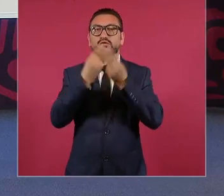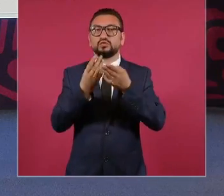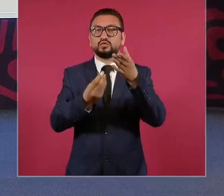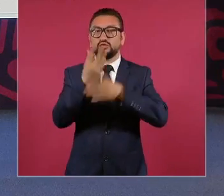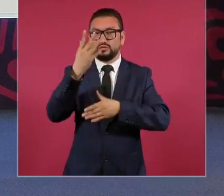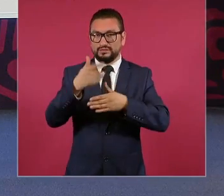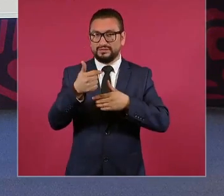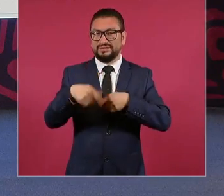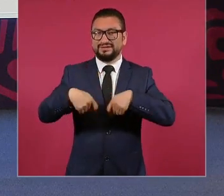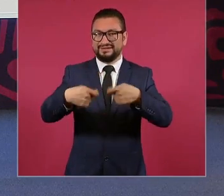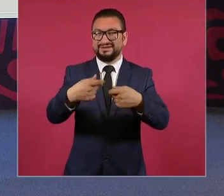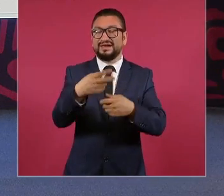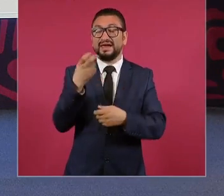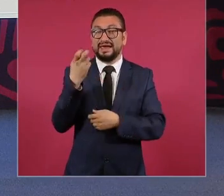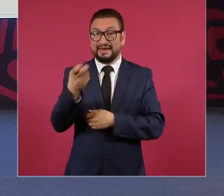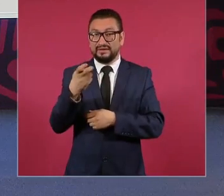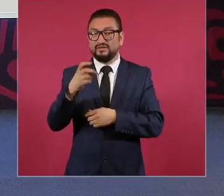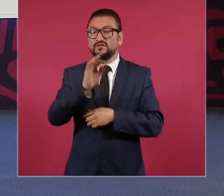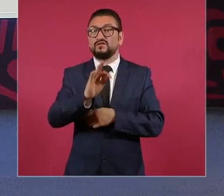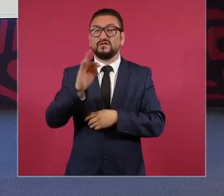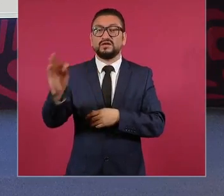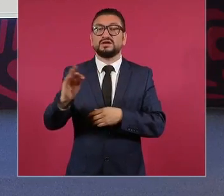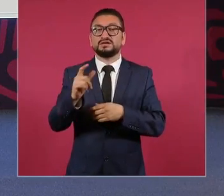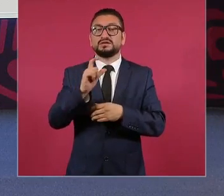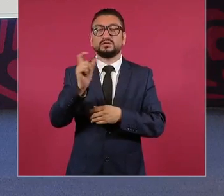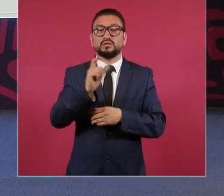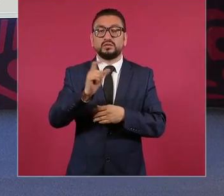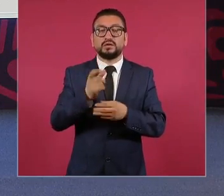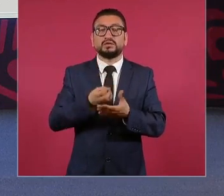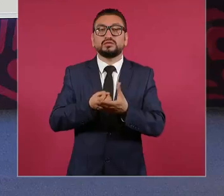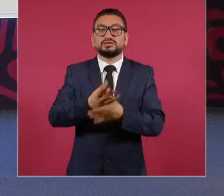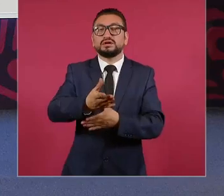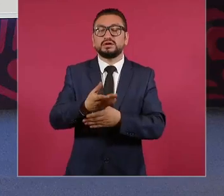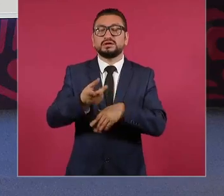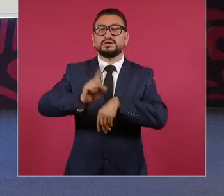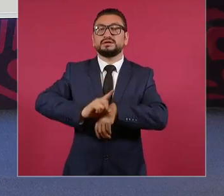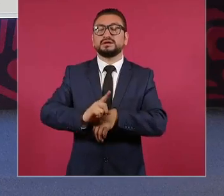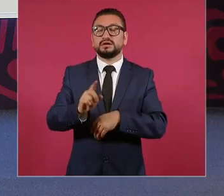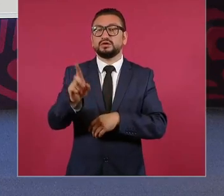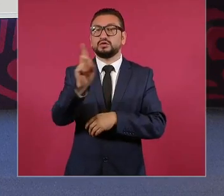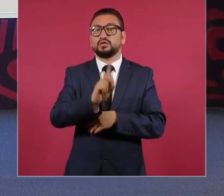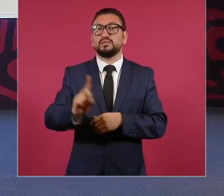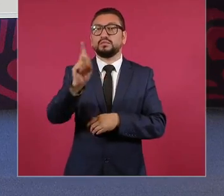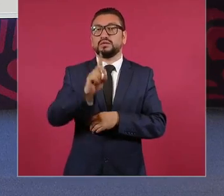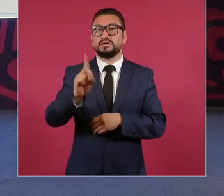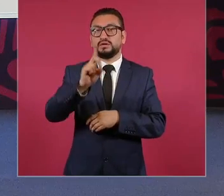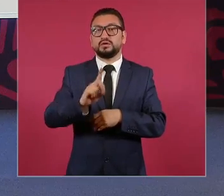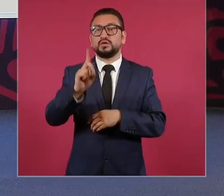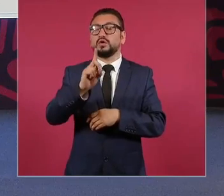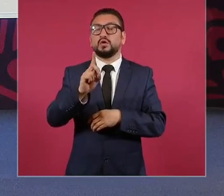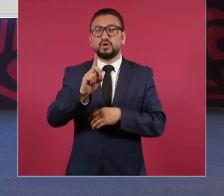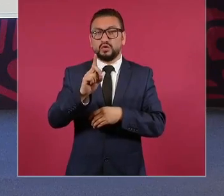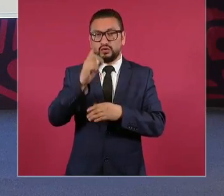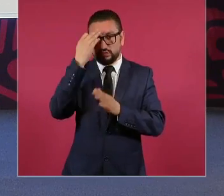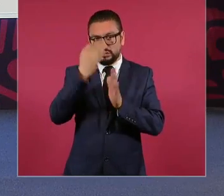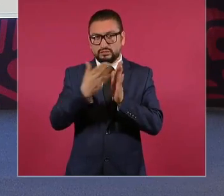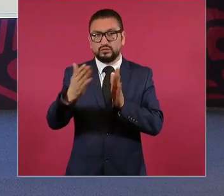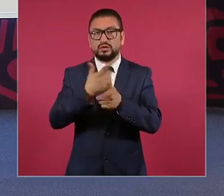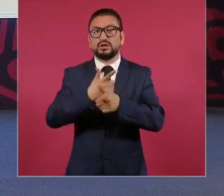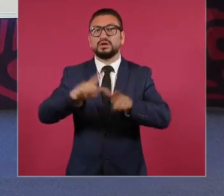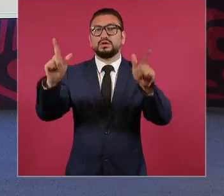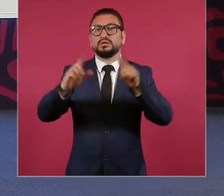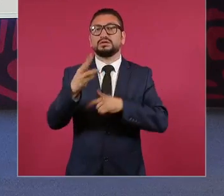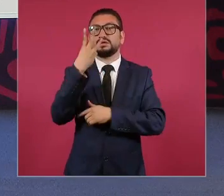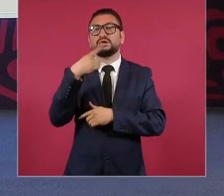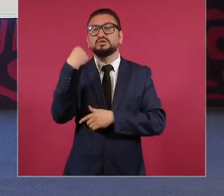La fecha de notificación de su egreso fue el domingo y le da un plazo a la autoridad para liberarlo de